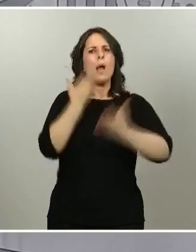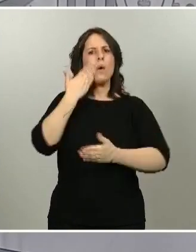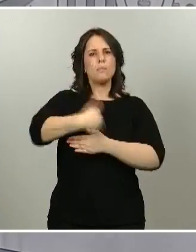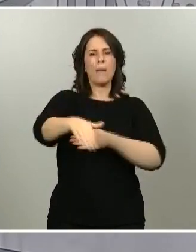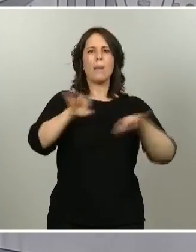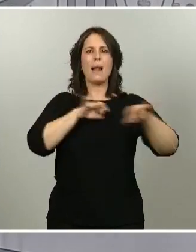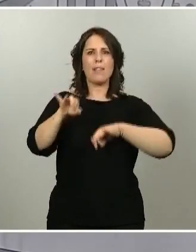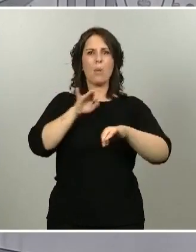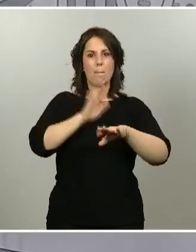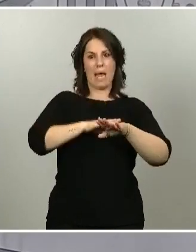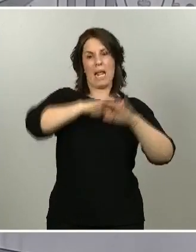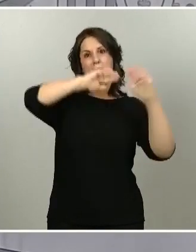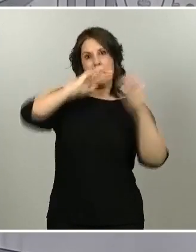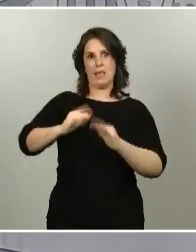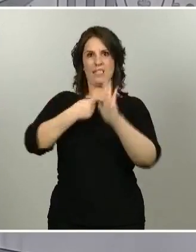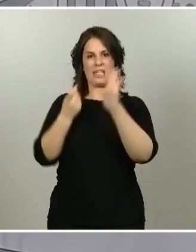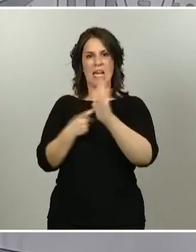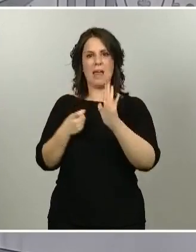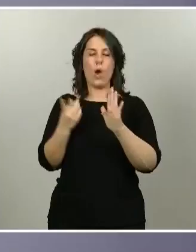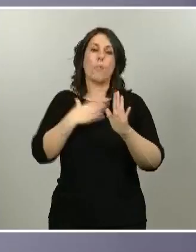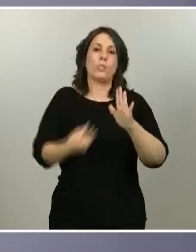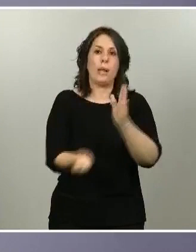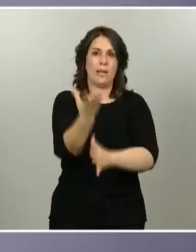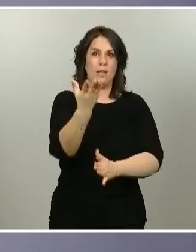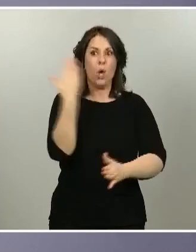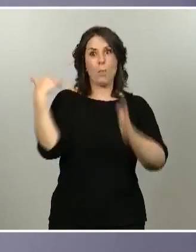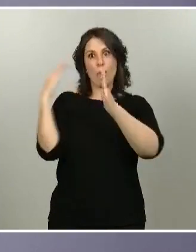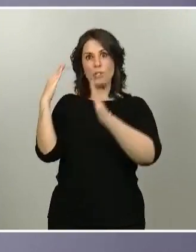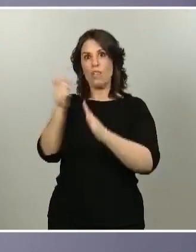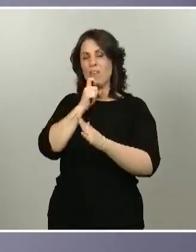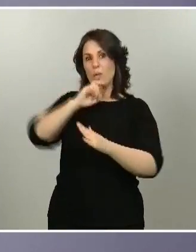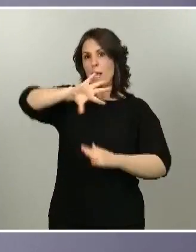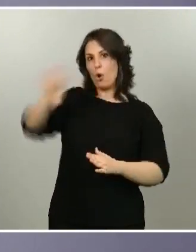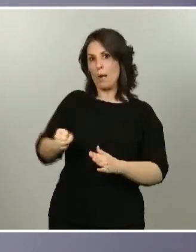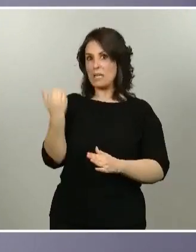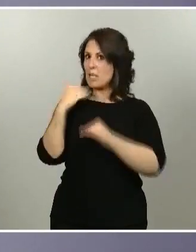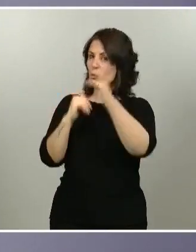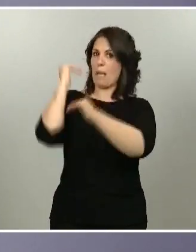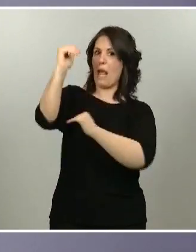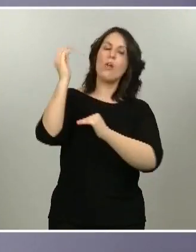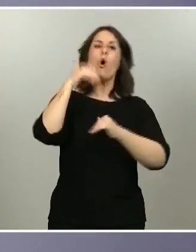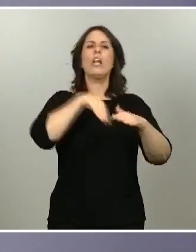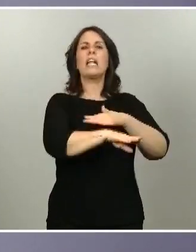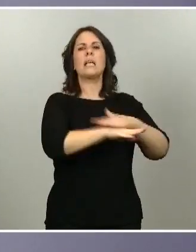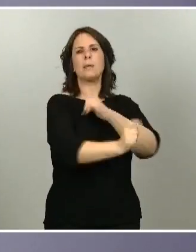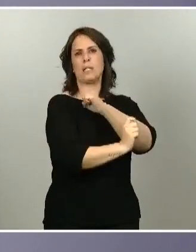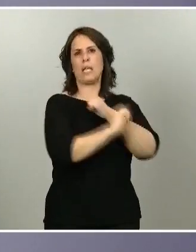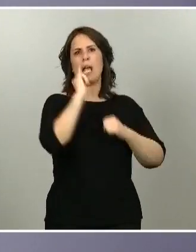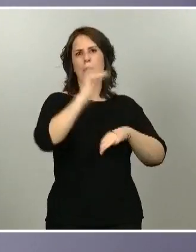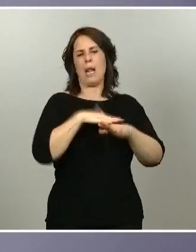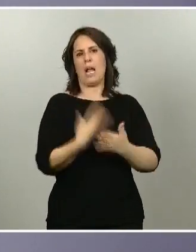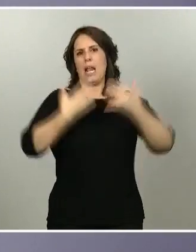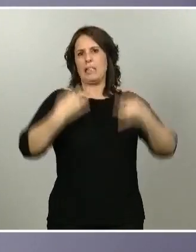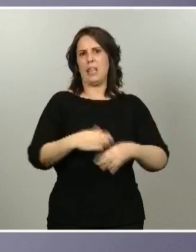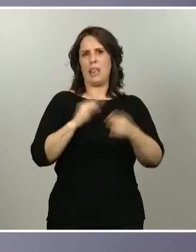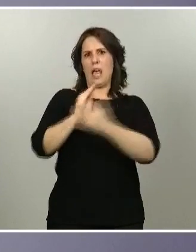rebrote? ¿Se ha superado el momento de escasez y la dificultad para comprar? ¿Existe una reserva estratégica que garantice la ayuda a las comunidades en